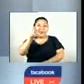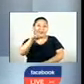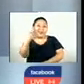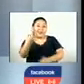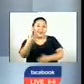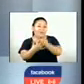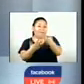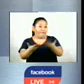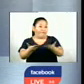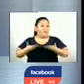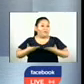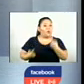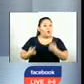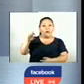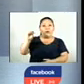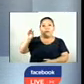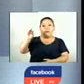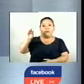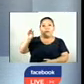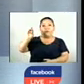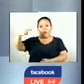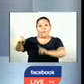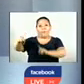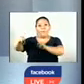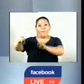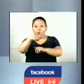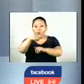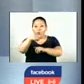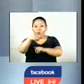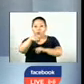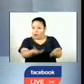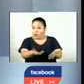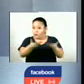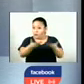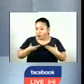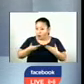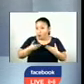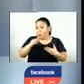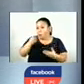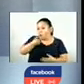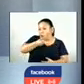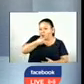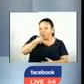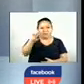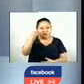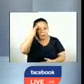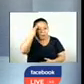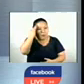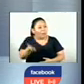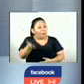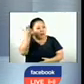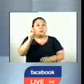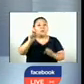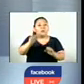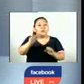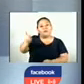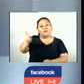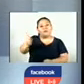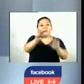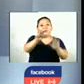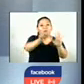de plasma tipo ORH positivo. Si usted quiere apoyar y necesita más información, puede contactarse a los teléfonos